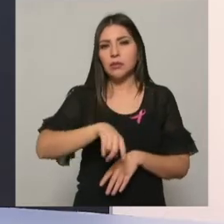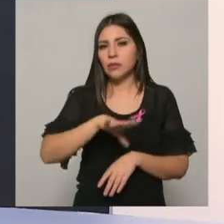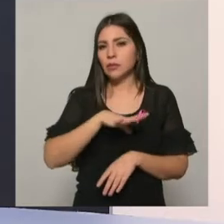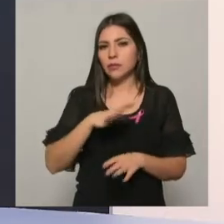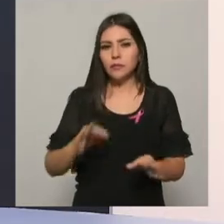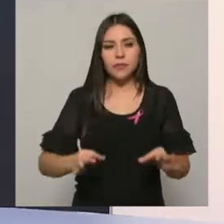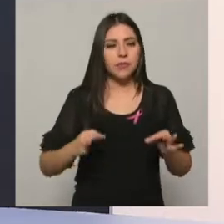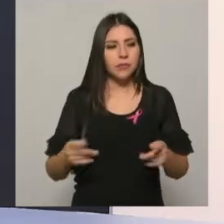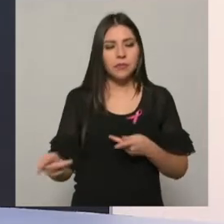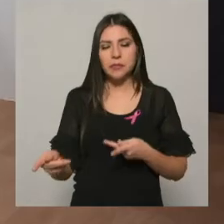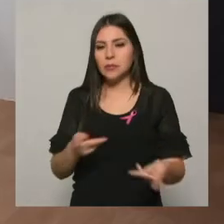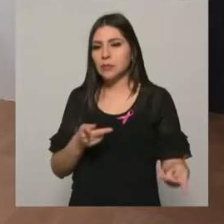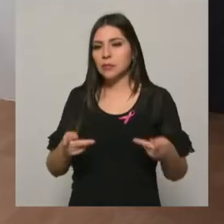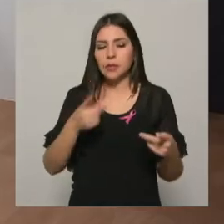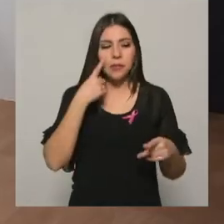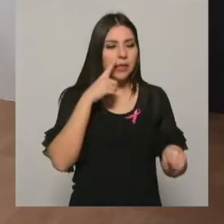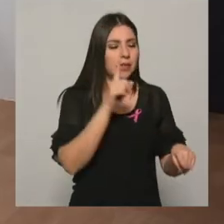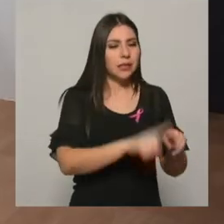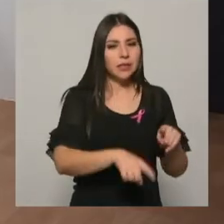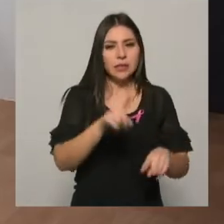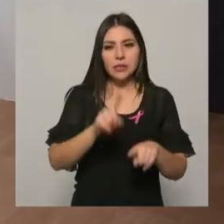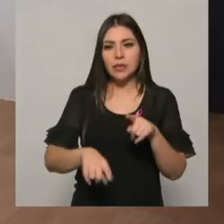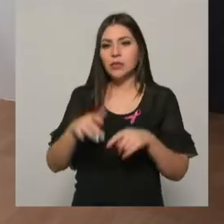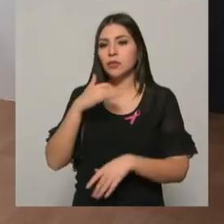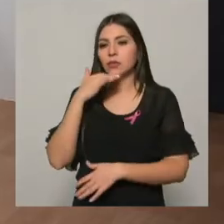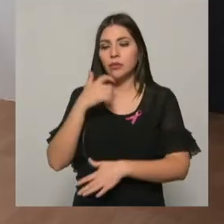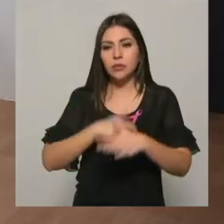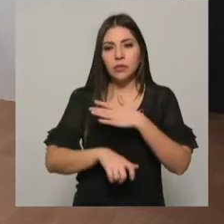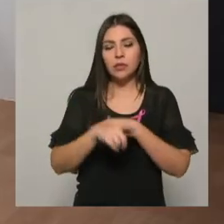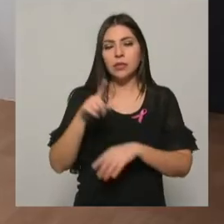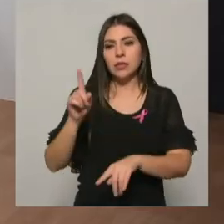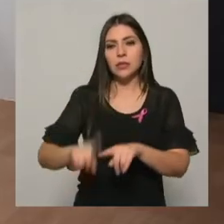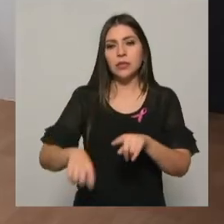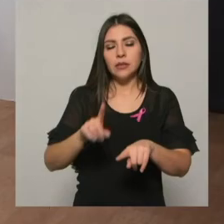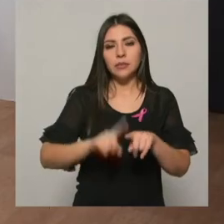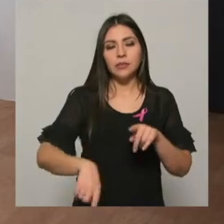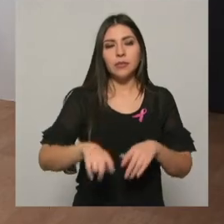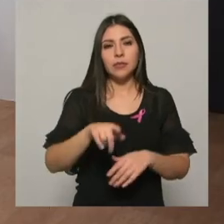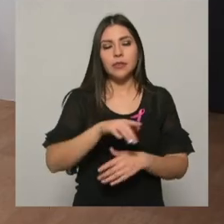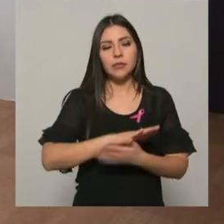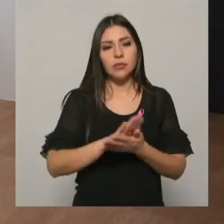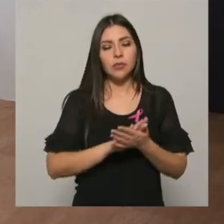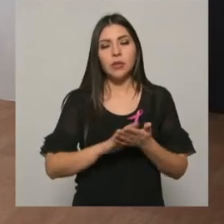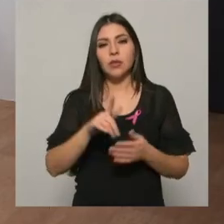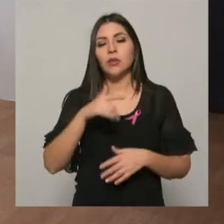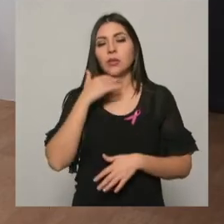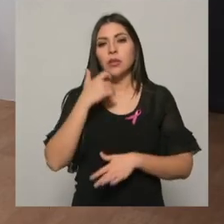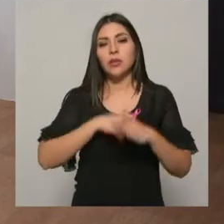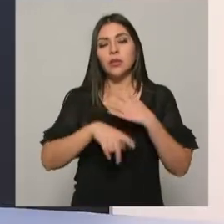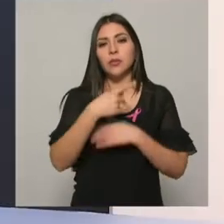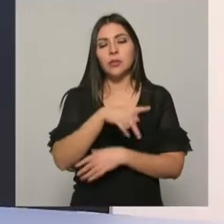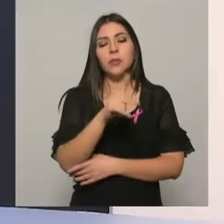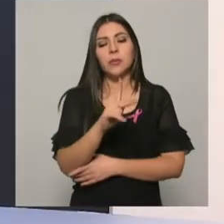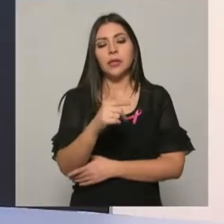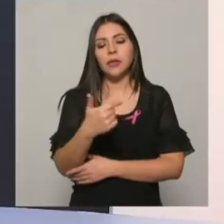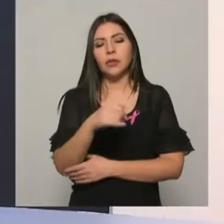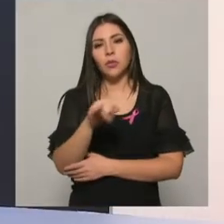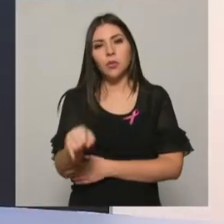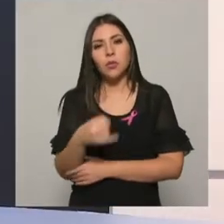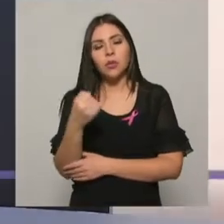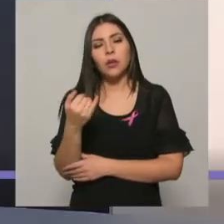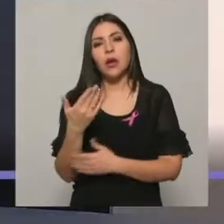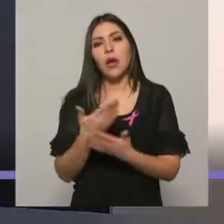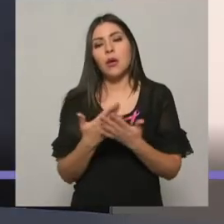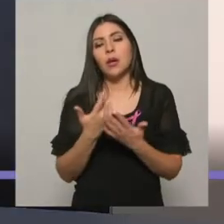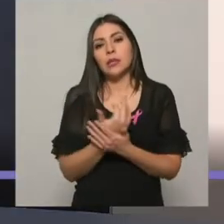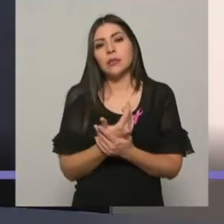todo proyectado para eso, para sacar la corrupción, para echar y eliminar a los corruptos de la Procuraduría, y así que pues estamos